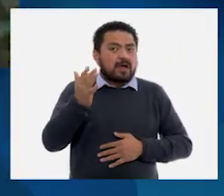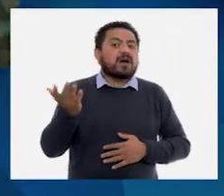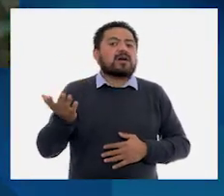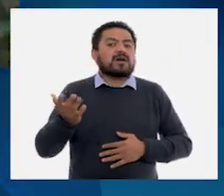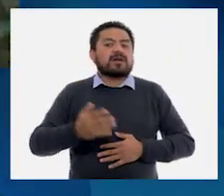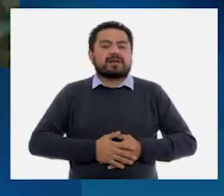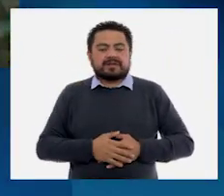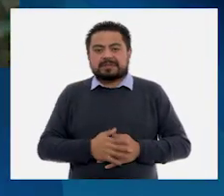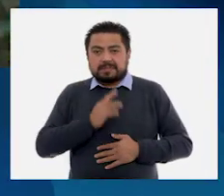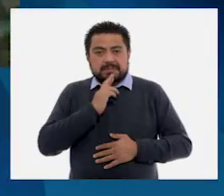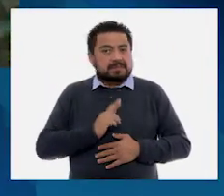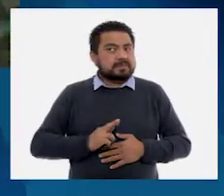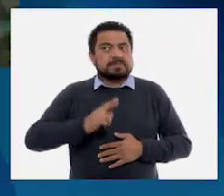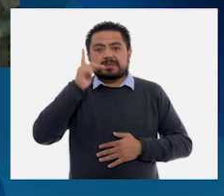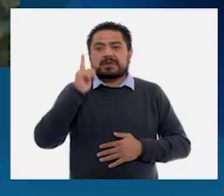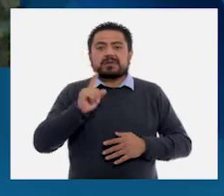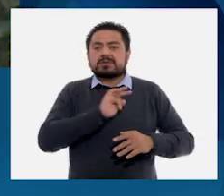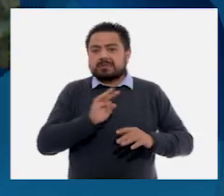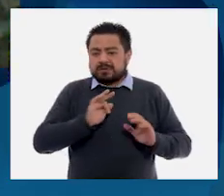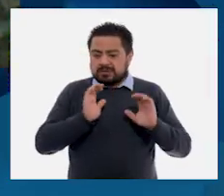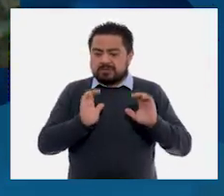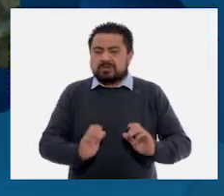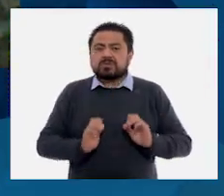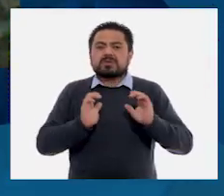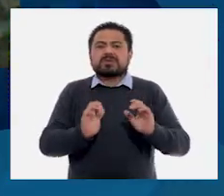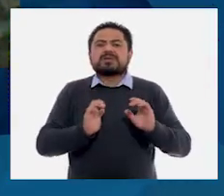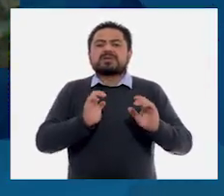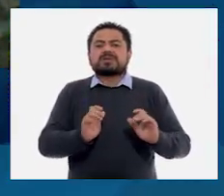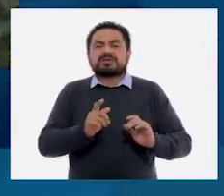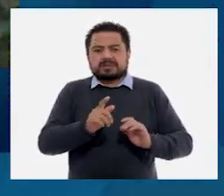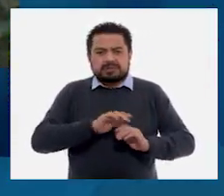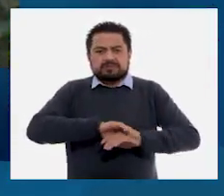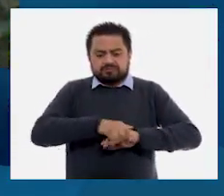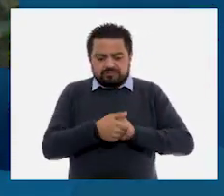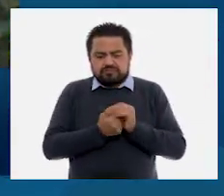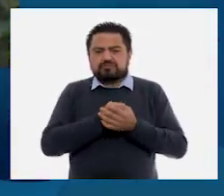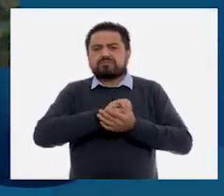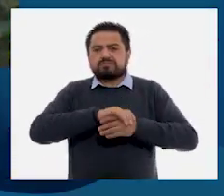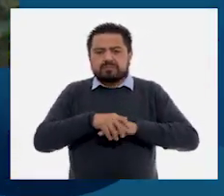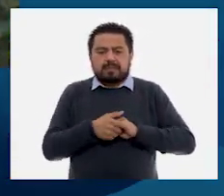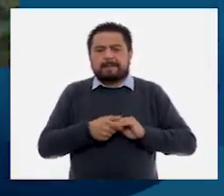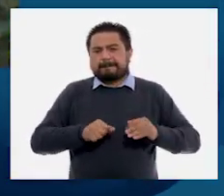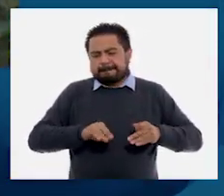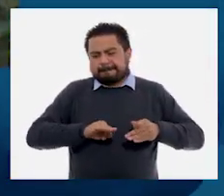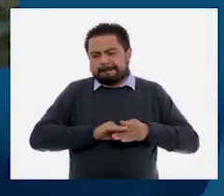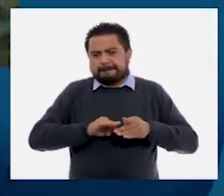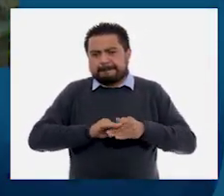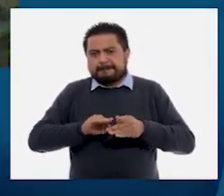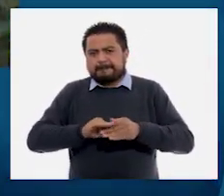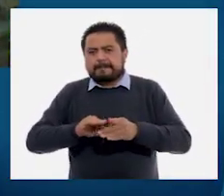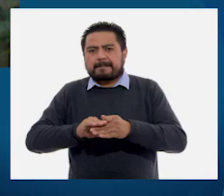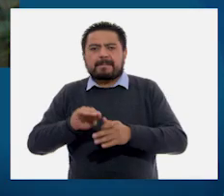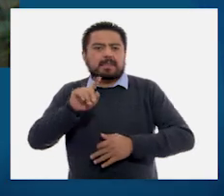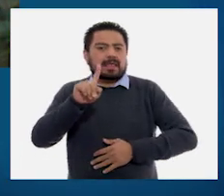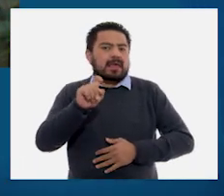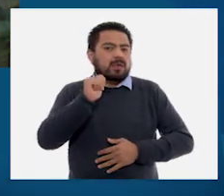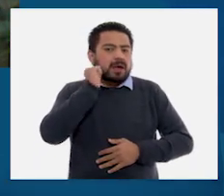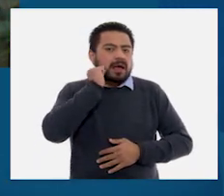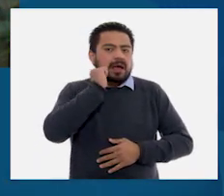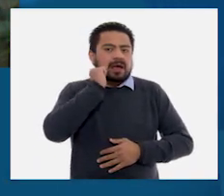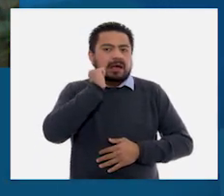¡Hola! La mejor forma de cuidarnos es lavarnos las manos frecuentemente con agua y